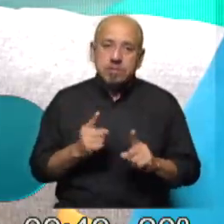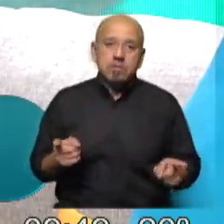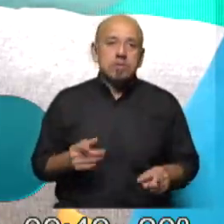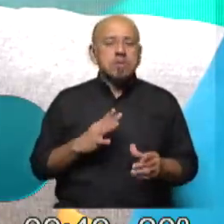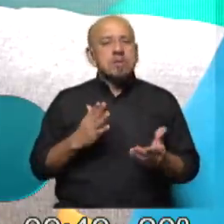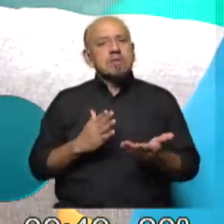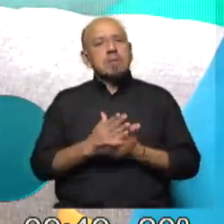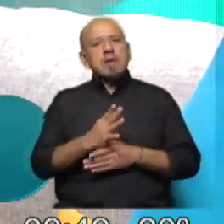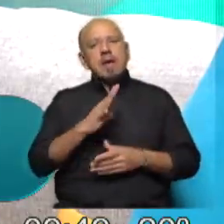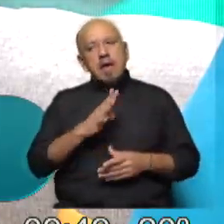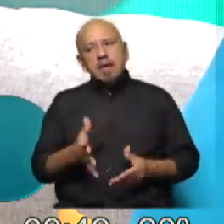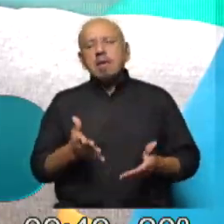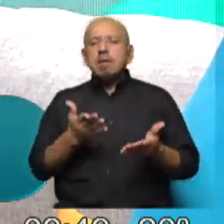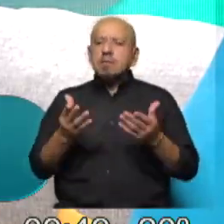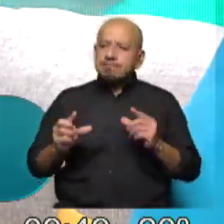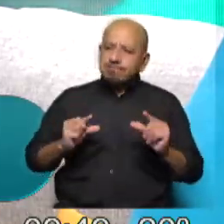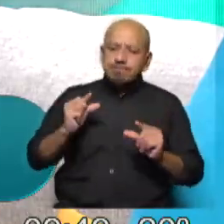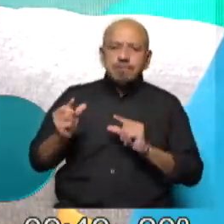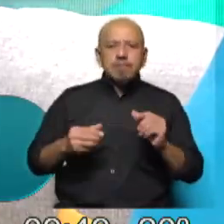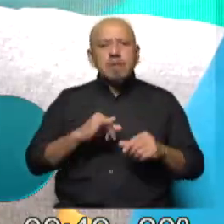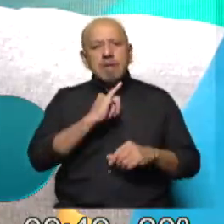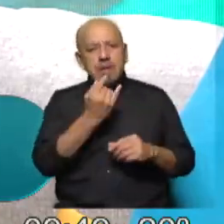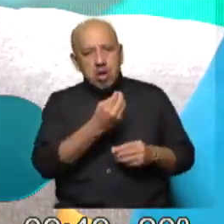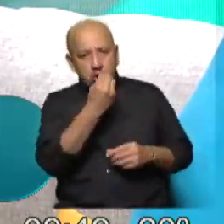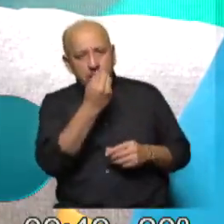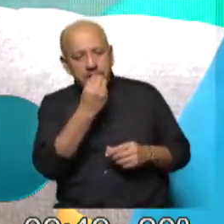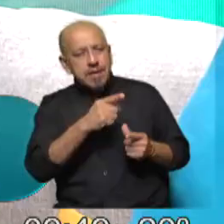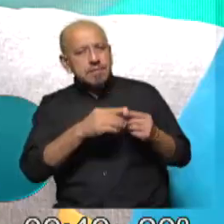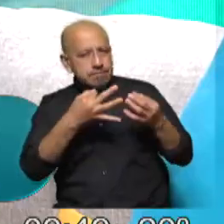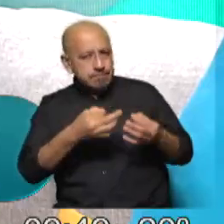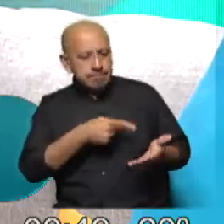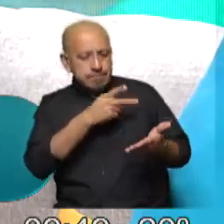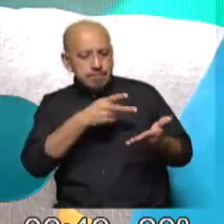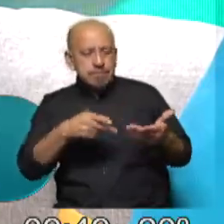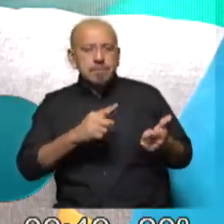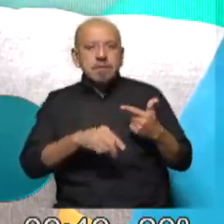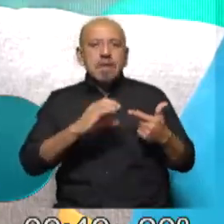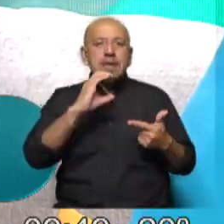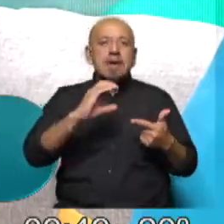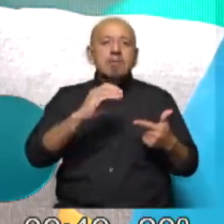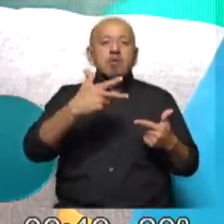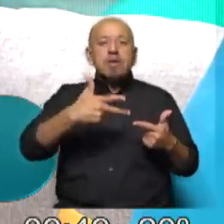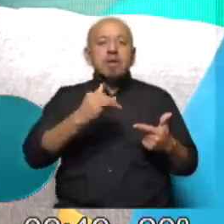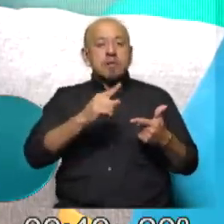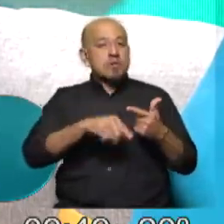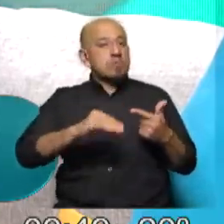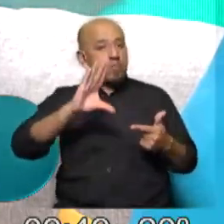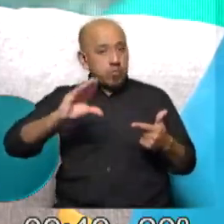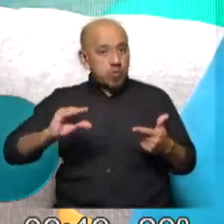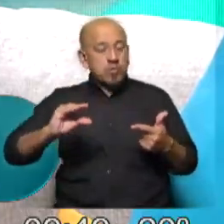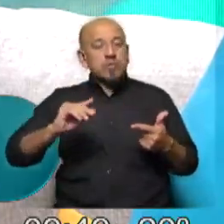Siempre hay que ajustar una dieta, hay que ser baja en carbohidratos, tiene que ser baja en carbohidratos